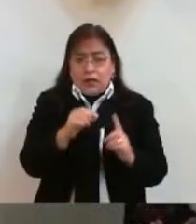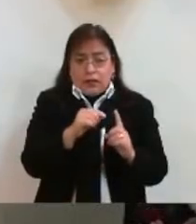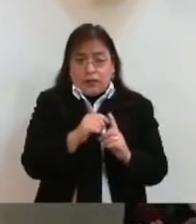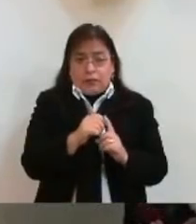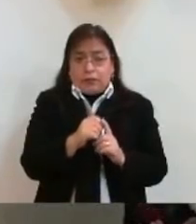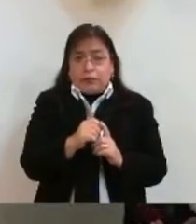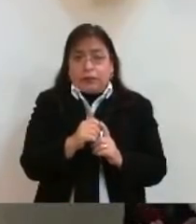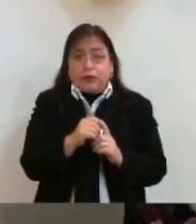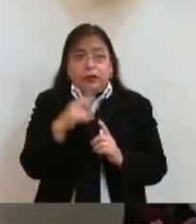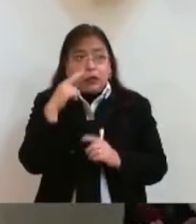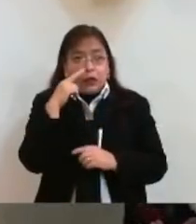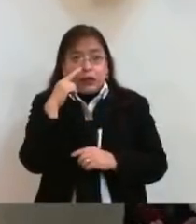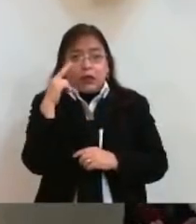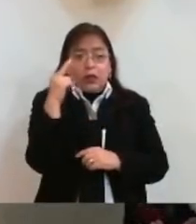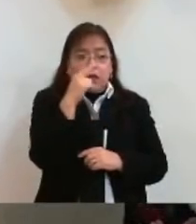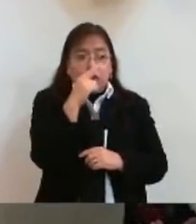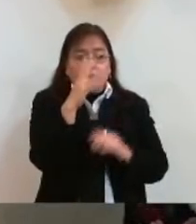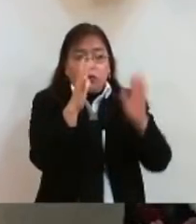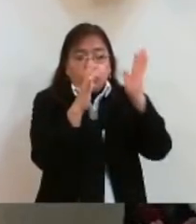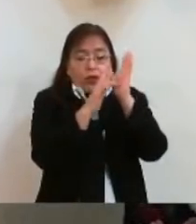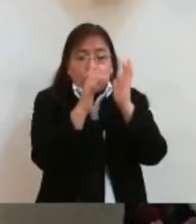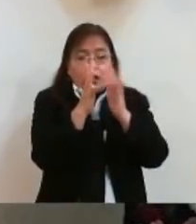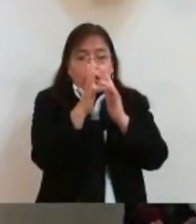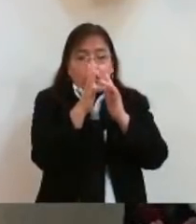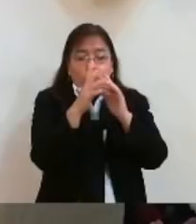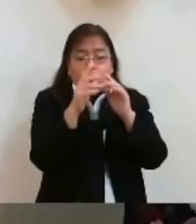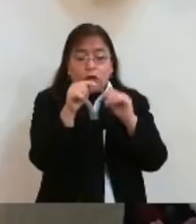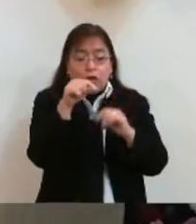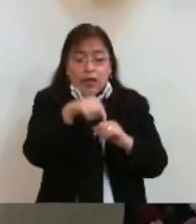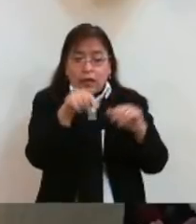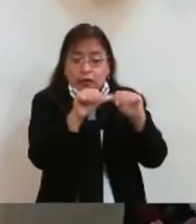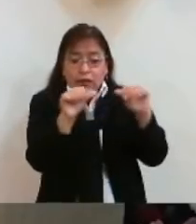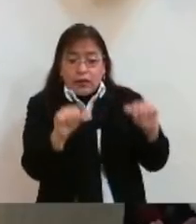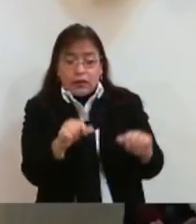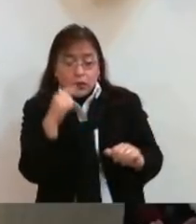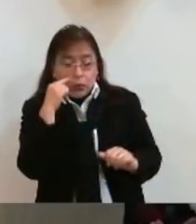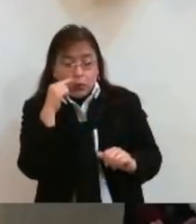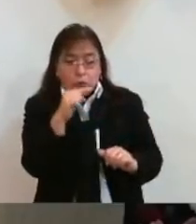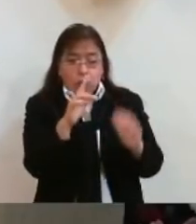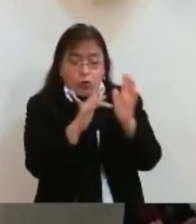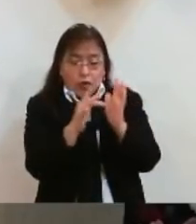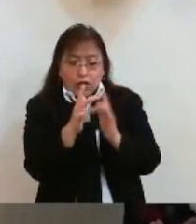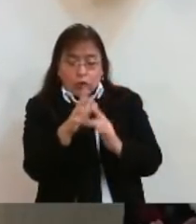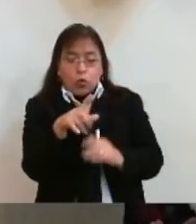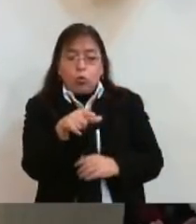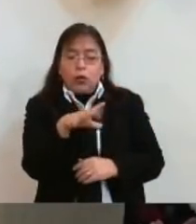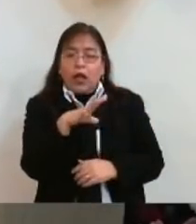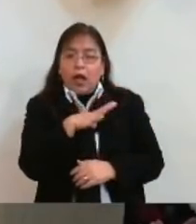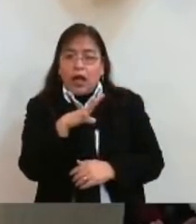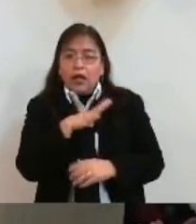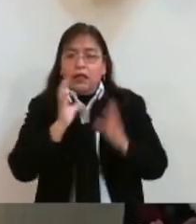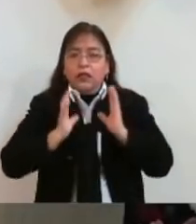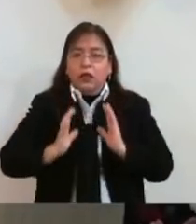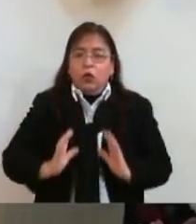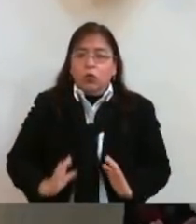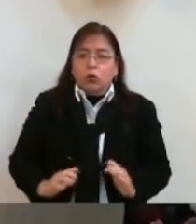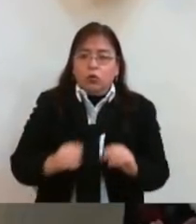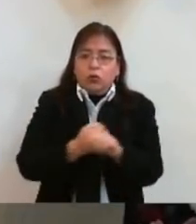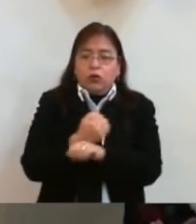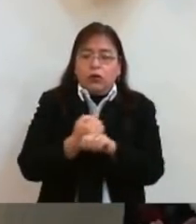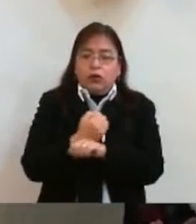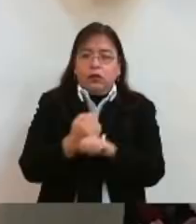presencia real de Cristo en este altar, su cuerpo y su sangre.